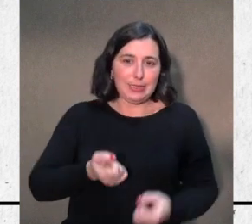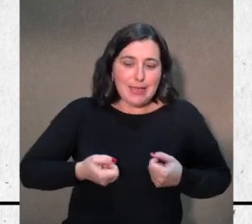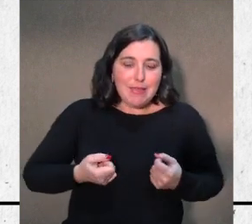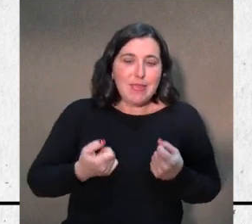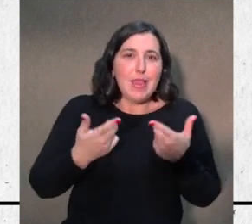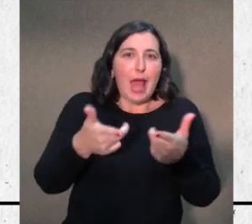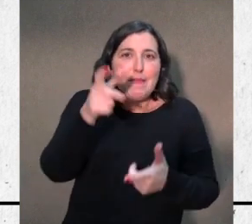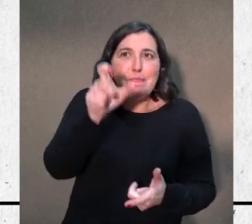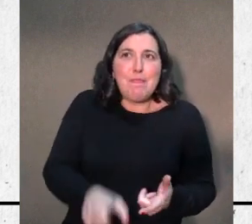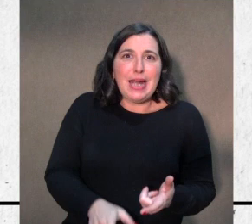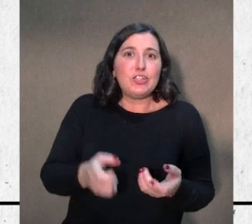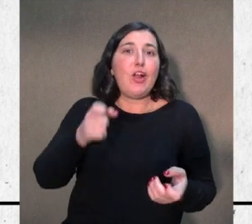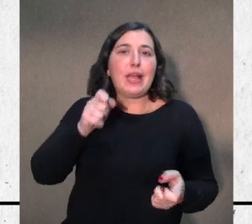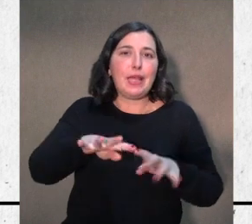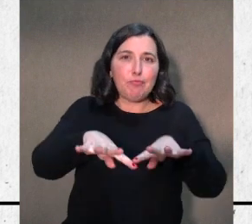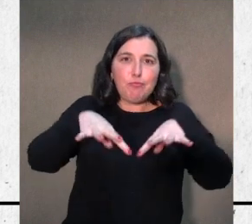Virginia, gracias.